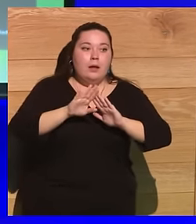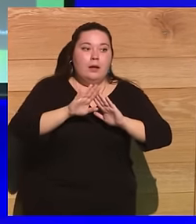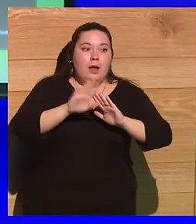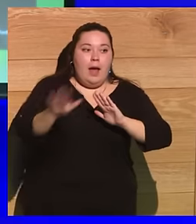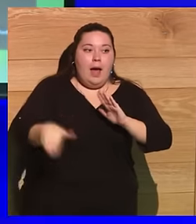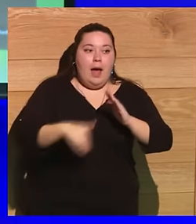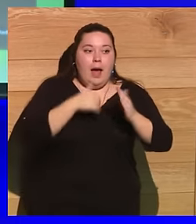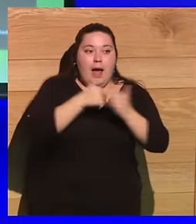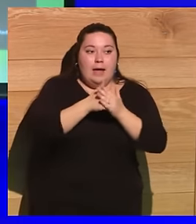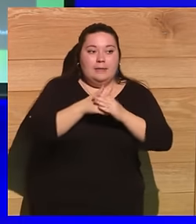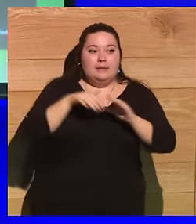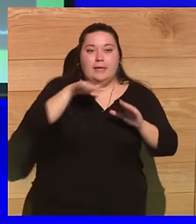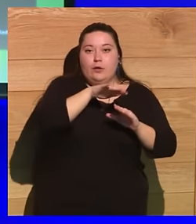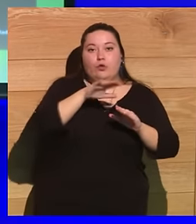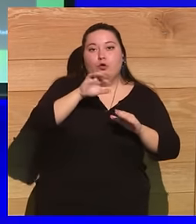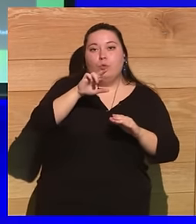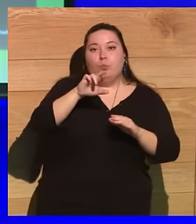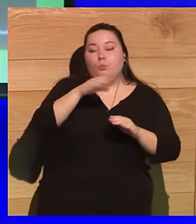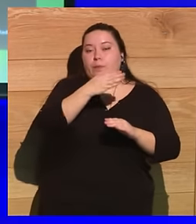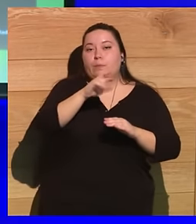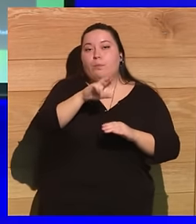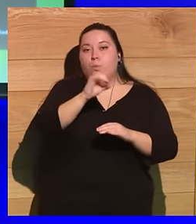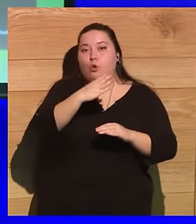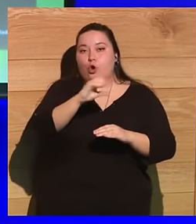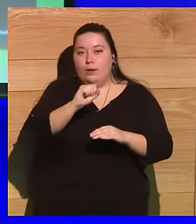hasta la región de Broca